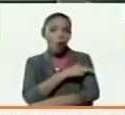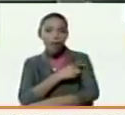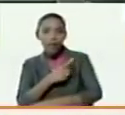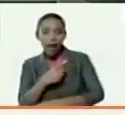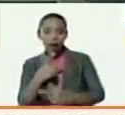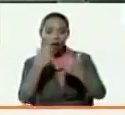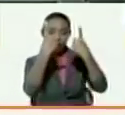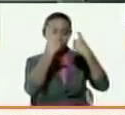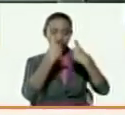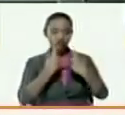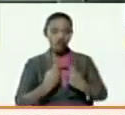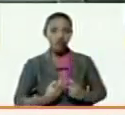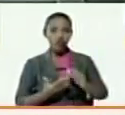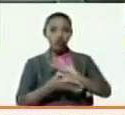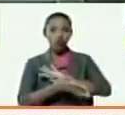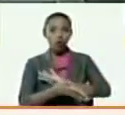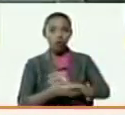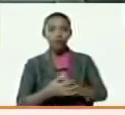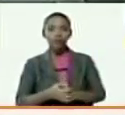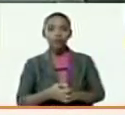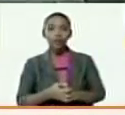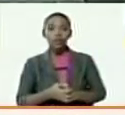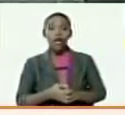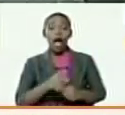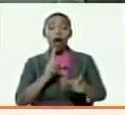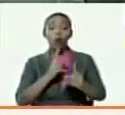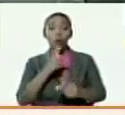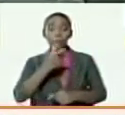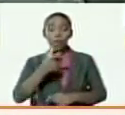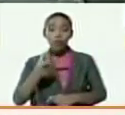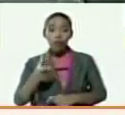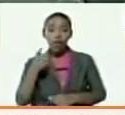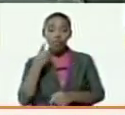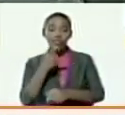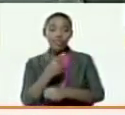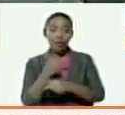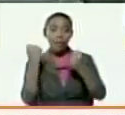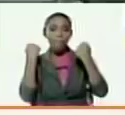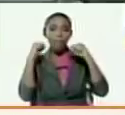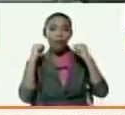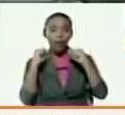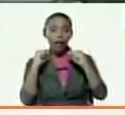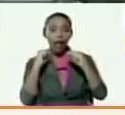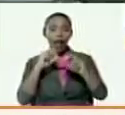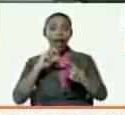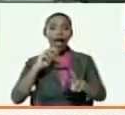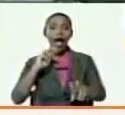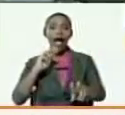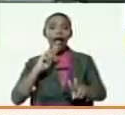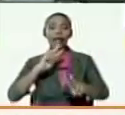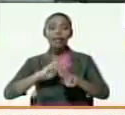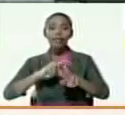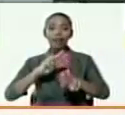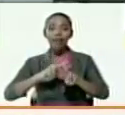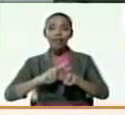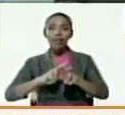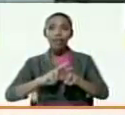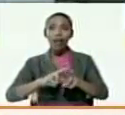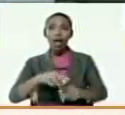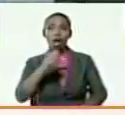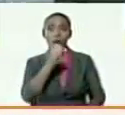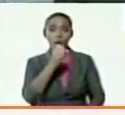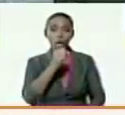Las personas con síntomas de infección respiratoria deben practicar lo que se llama la etiqueta de la tos, que implica mantener distancia